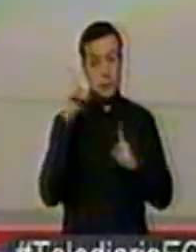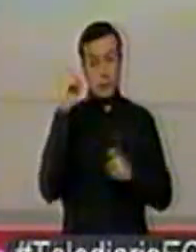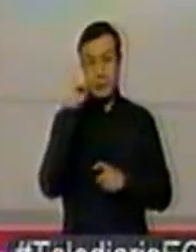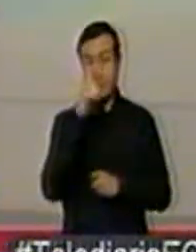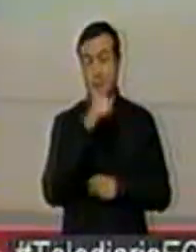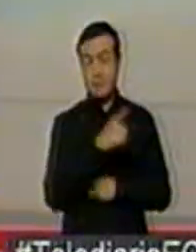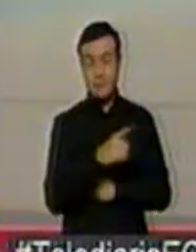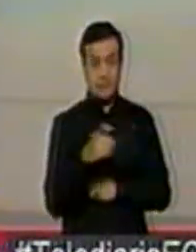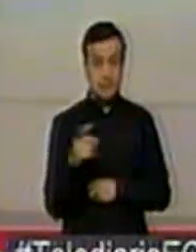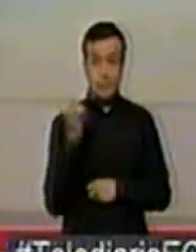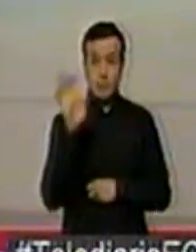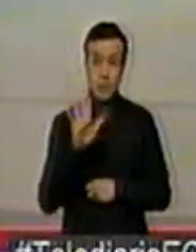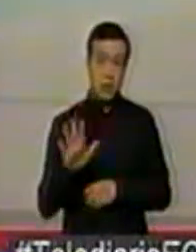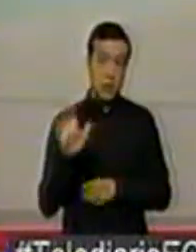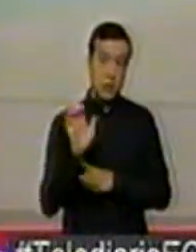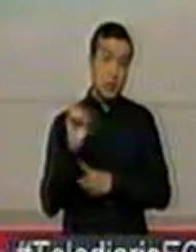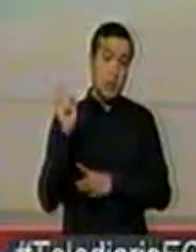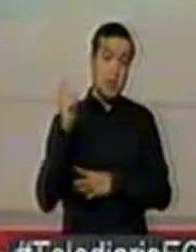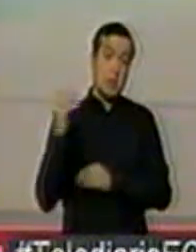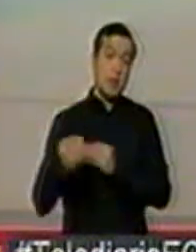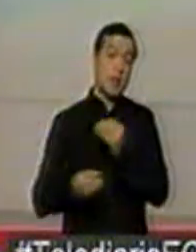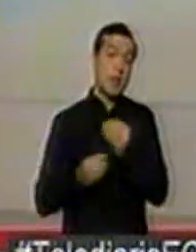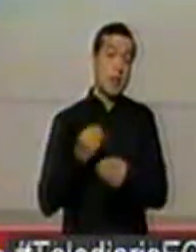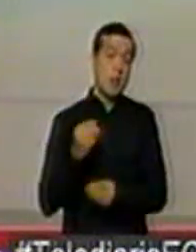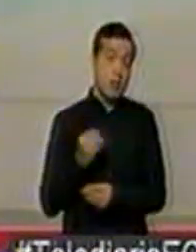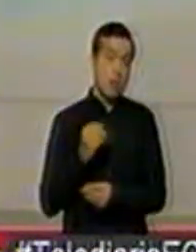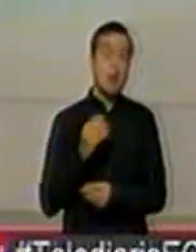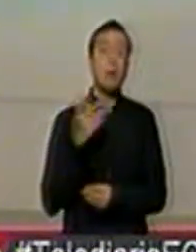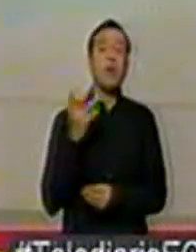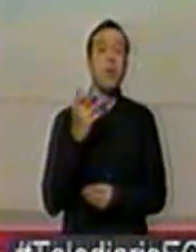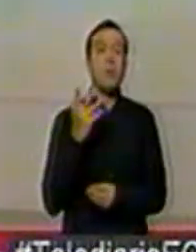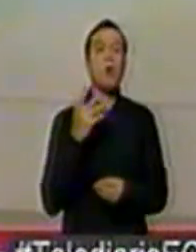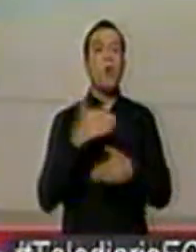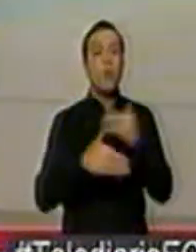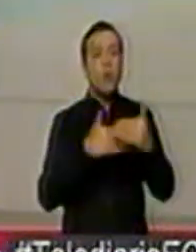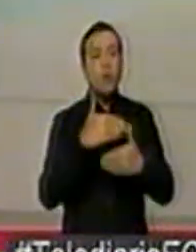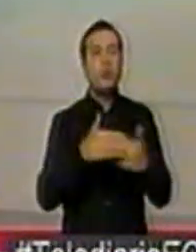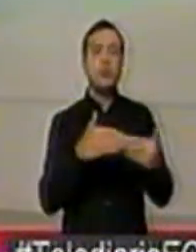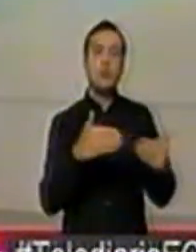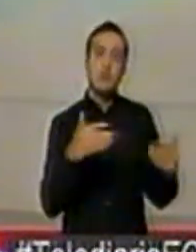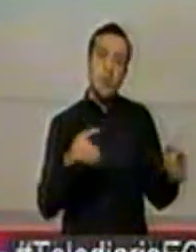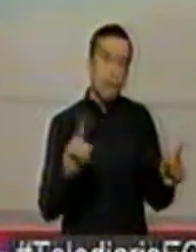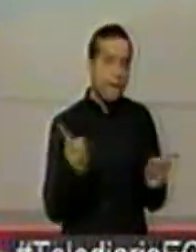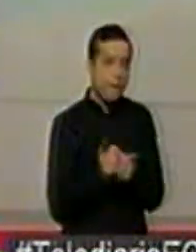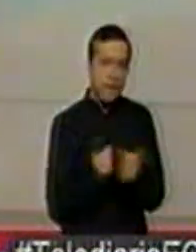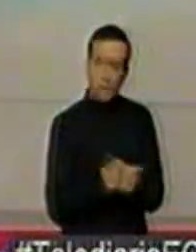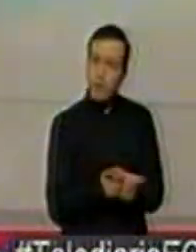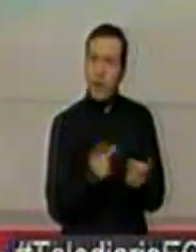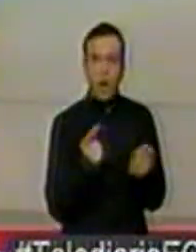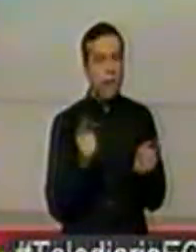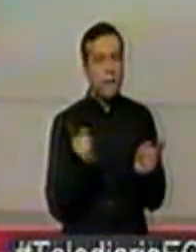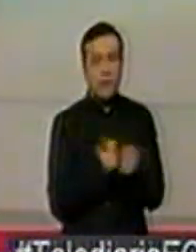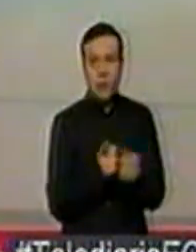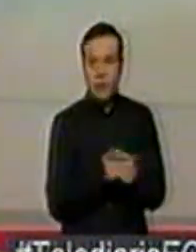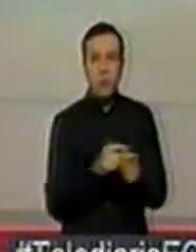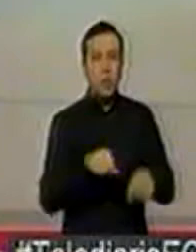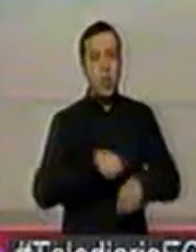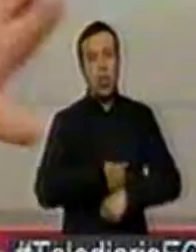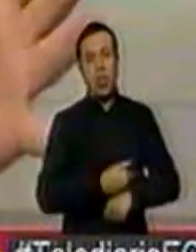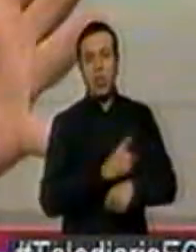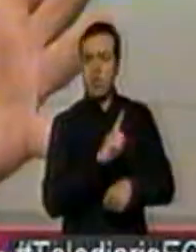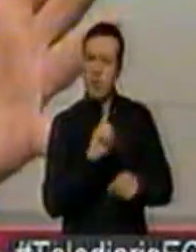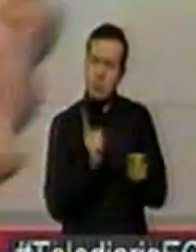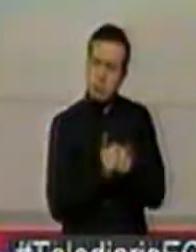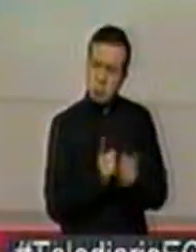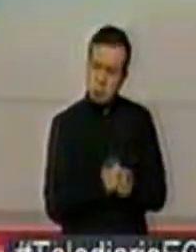el ecuador tiene que ir a un sistema de simplificación para que sea más fácil para el gobierno controlar y para los empresarios